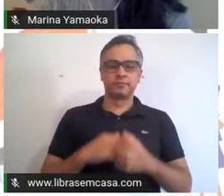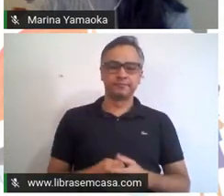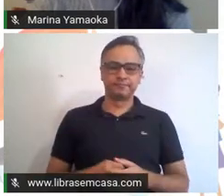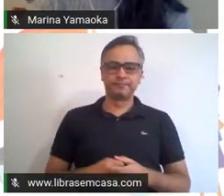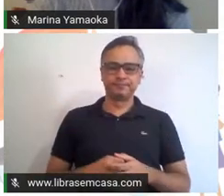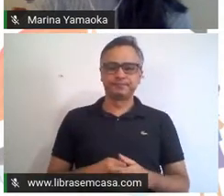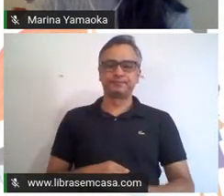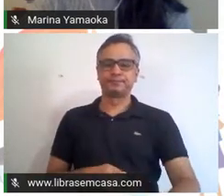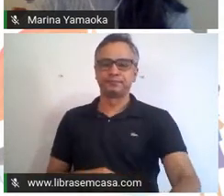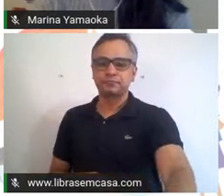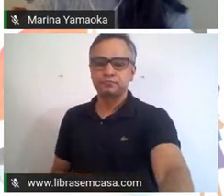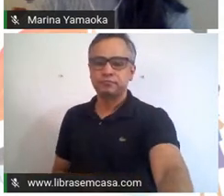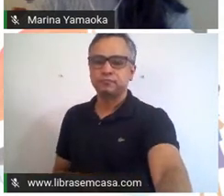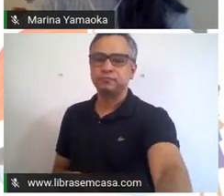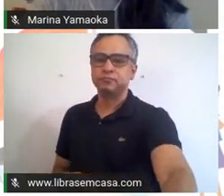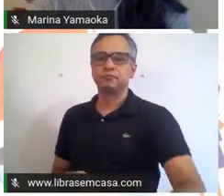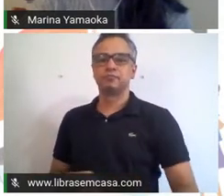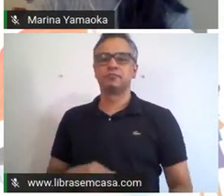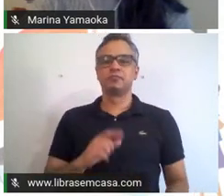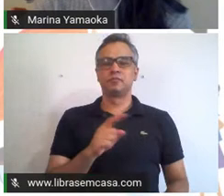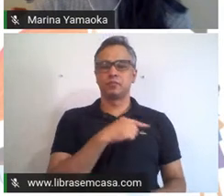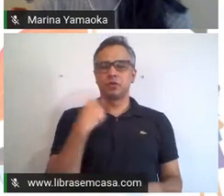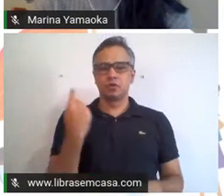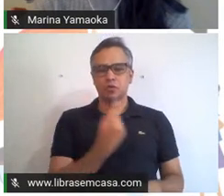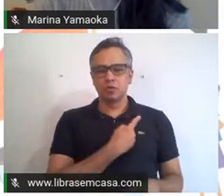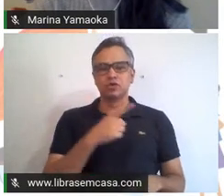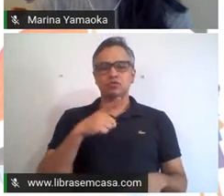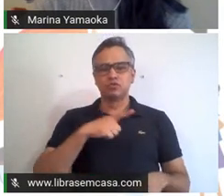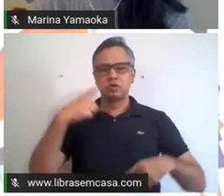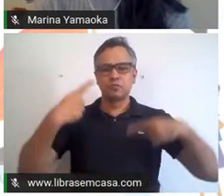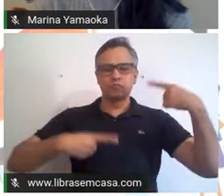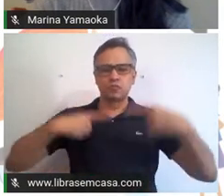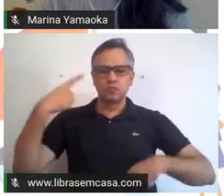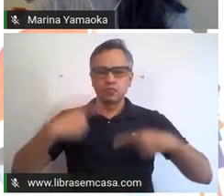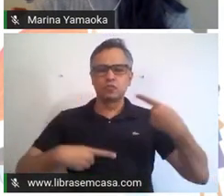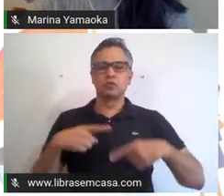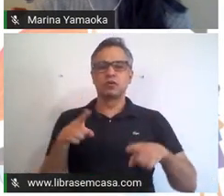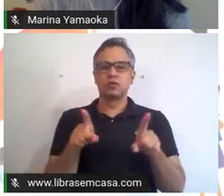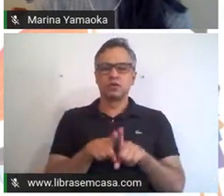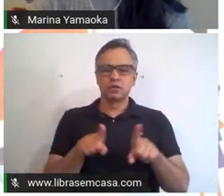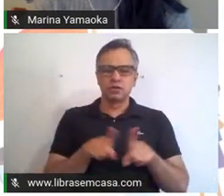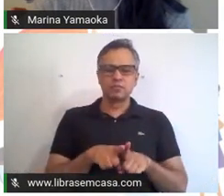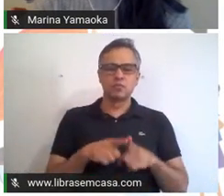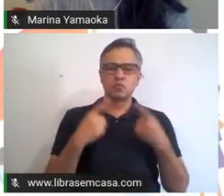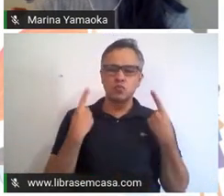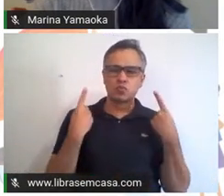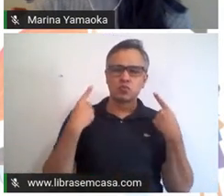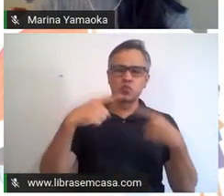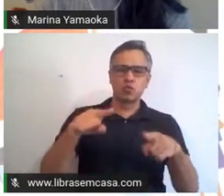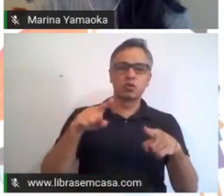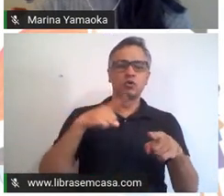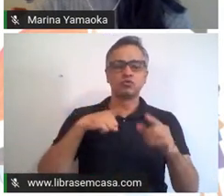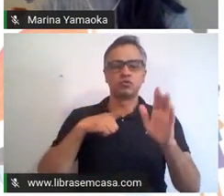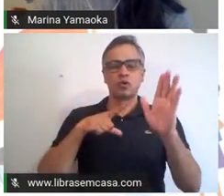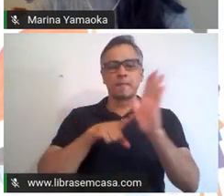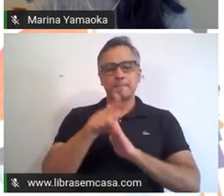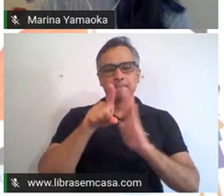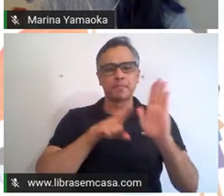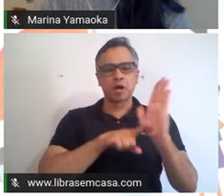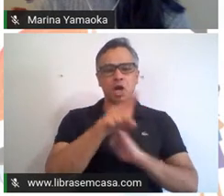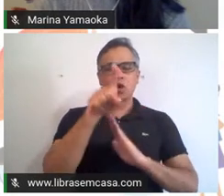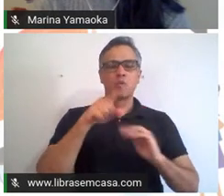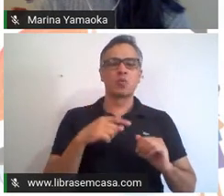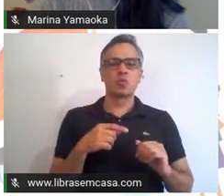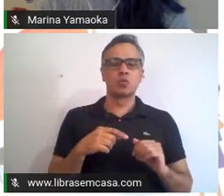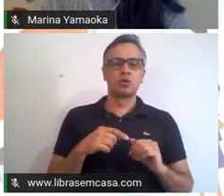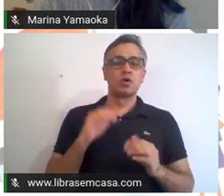medio de esa disputa, que también, por supuesto, es una disputa de sentido. Ahí entró una pregunta hace poco que decía,